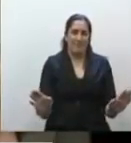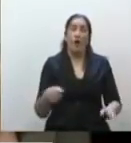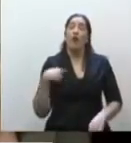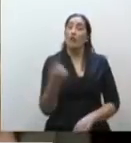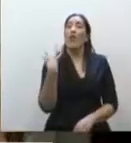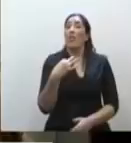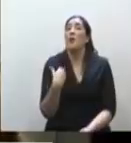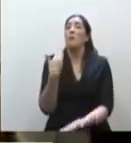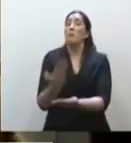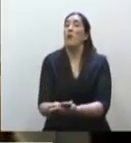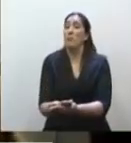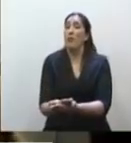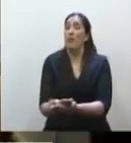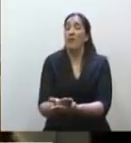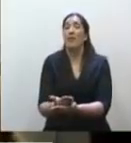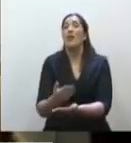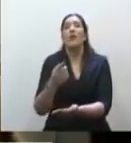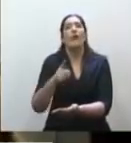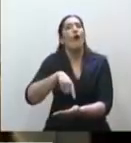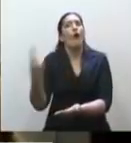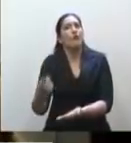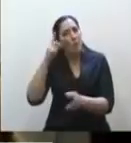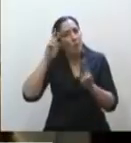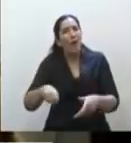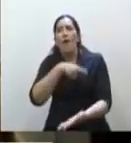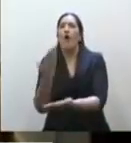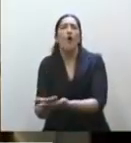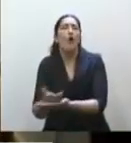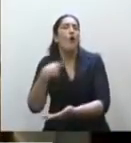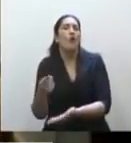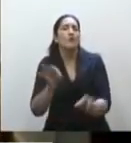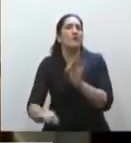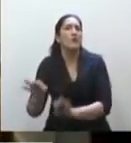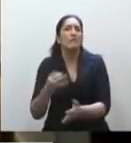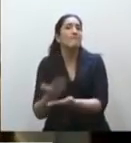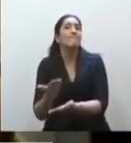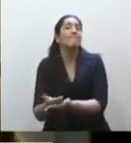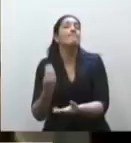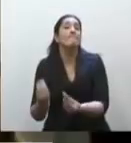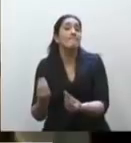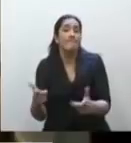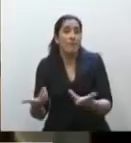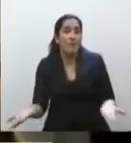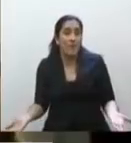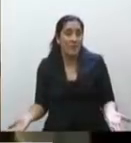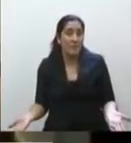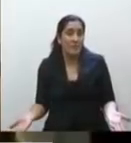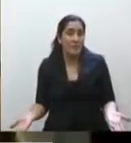proponer una alternativa. Por eso, señora